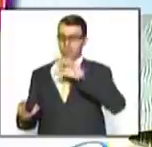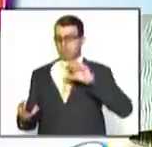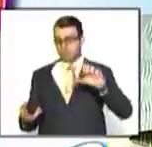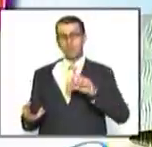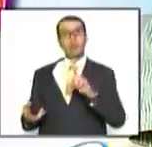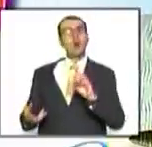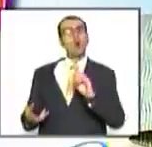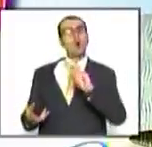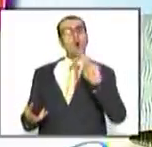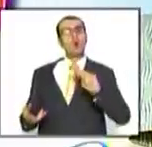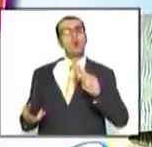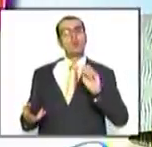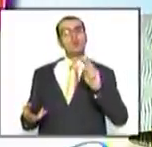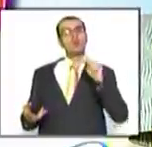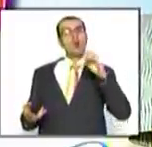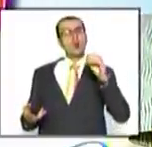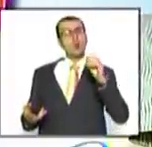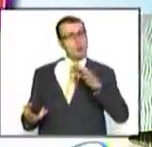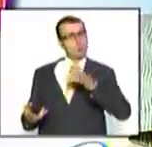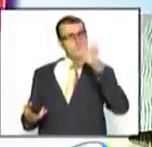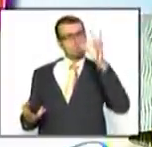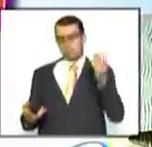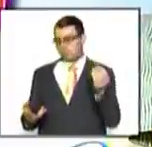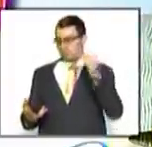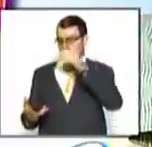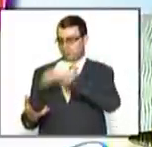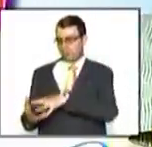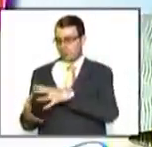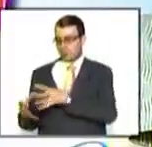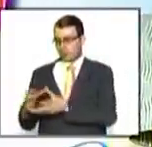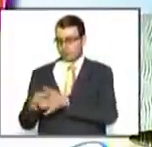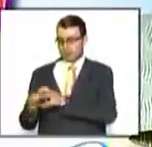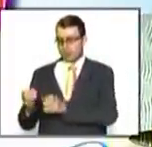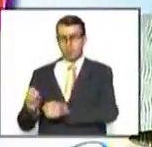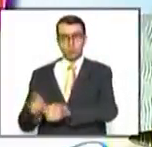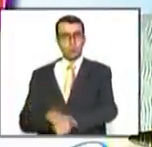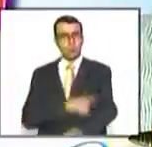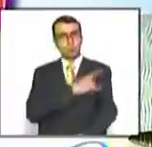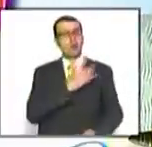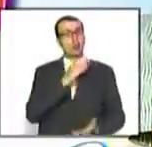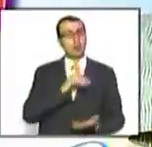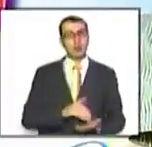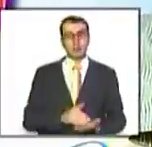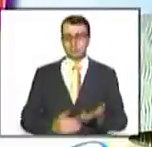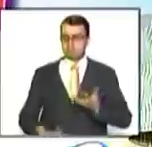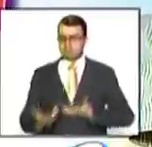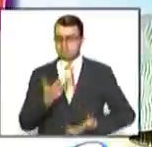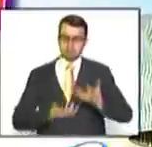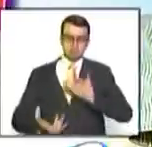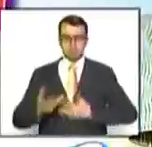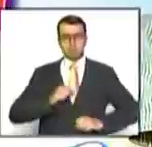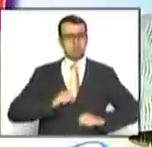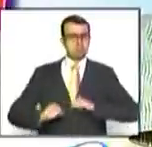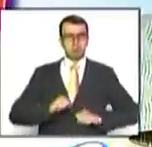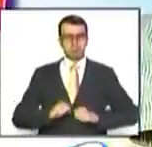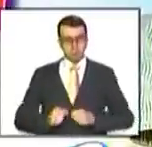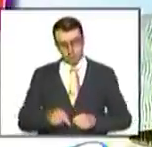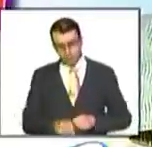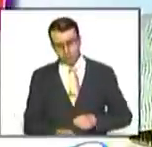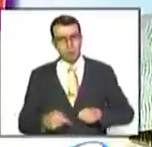ozono a una concentración específica y hemos visto la recuperación que ha tenido ese tenista durante un